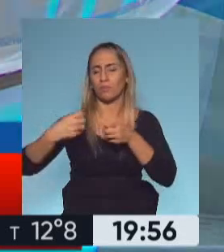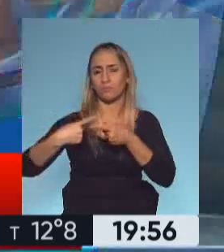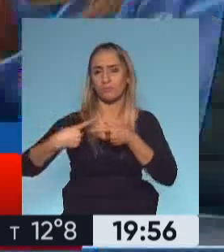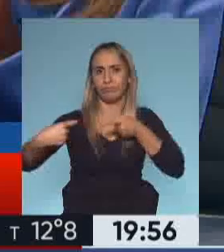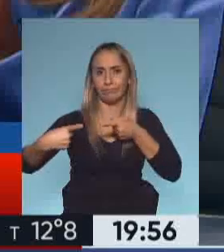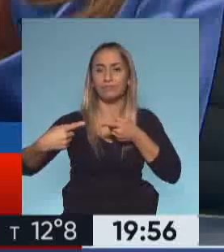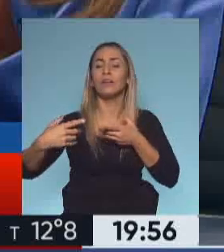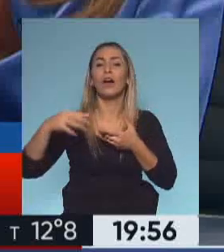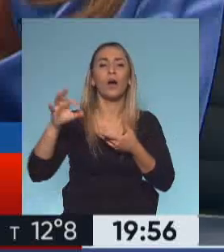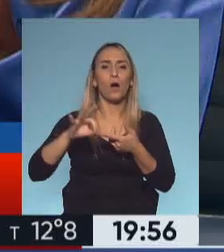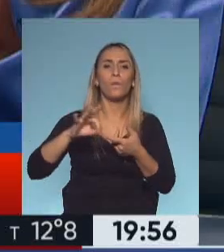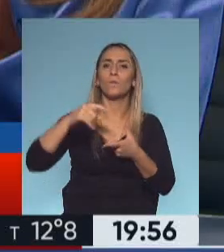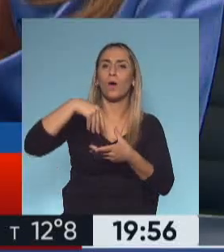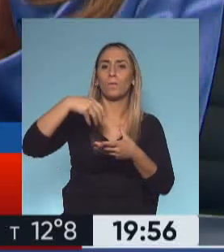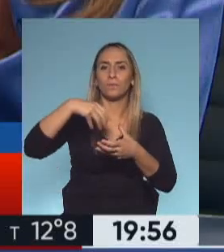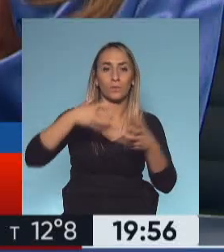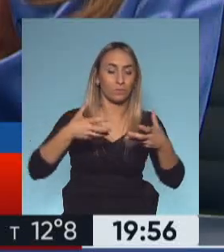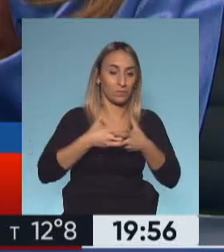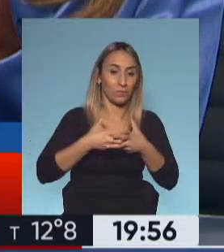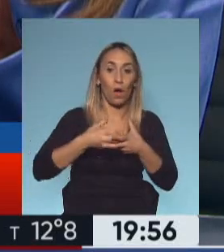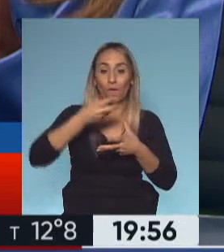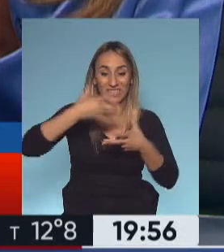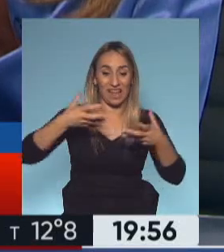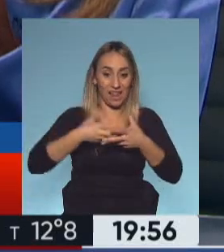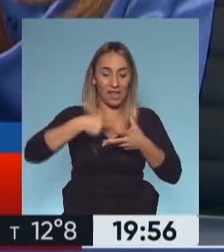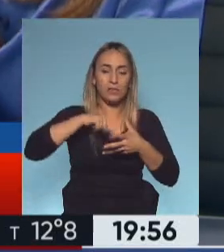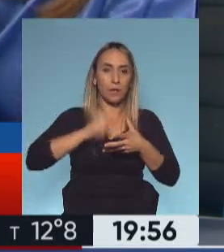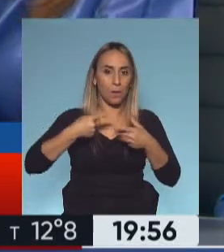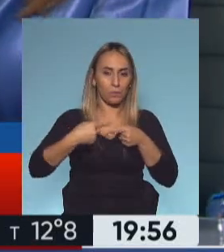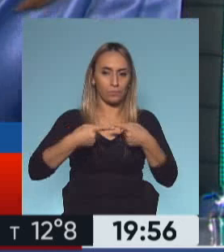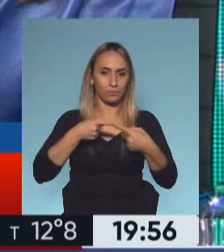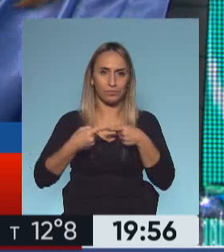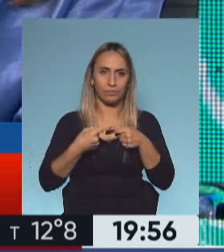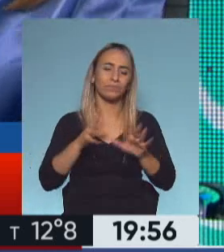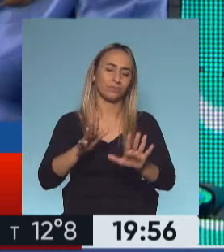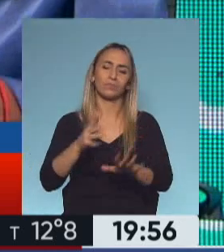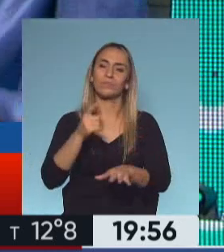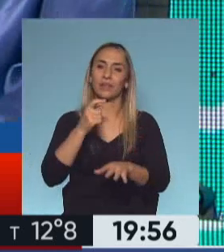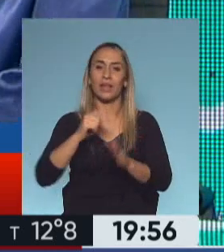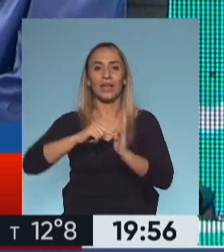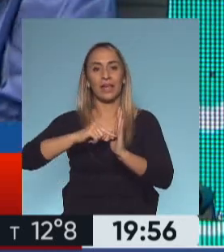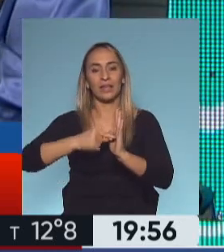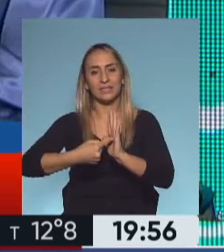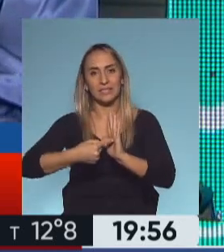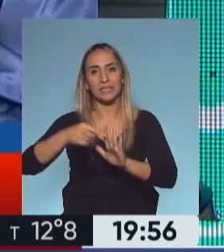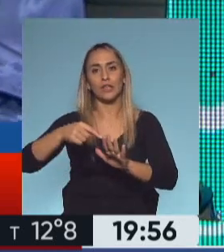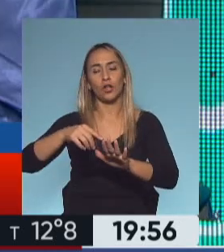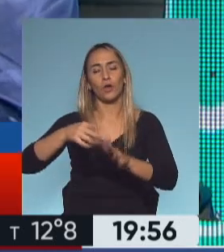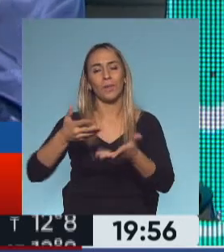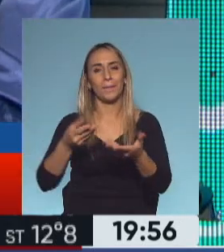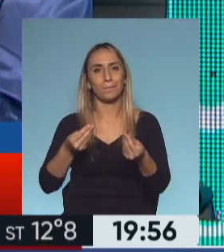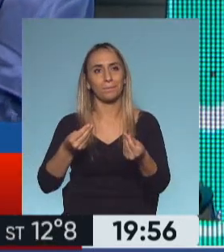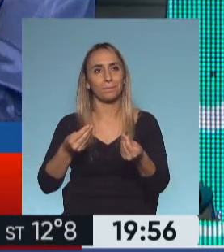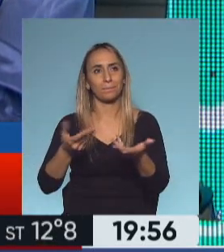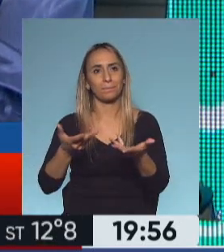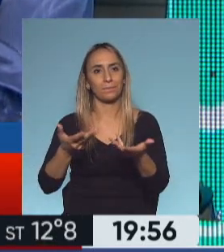del oficialismo, distintas medidas. Cuando uno camina al país, cuando uno se aleja mínimamente de los centros de